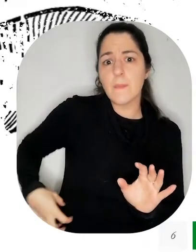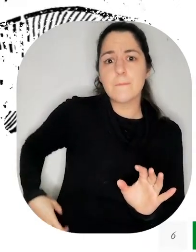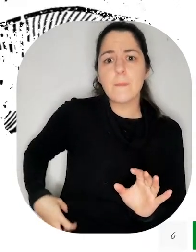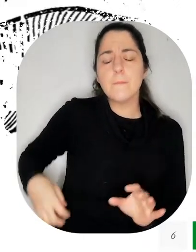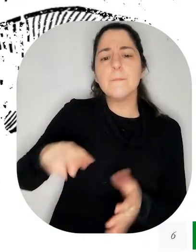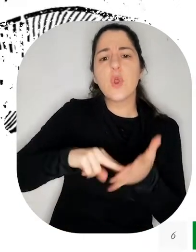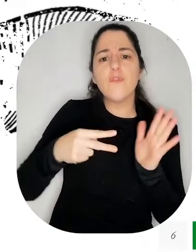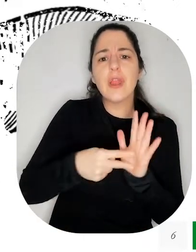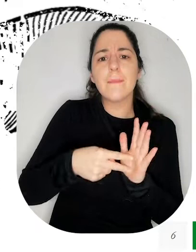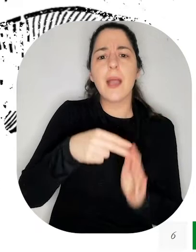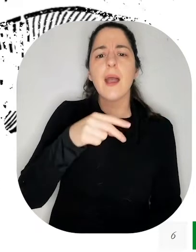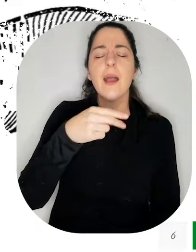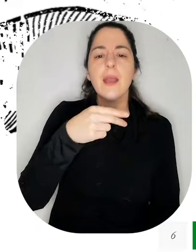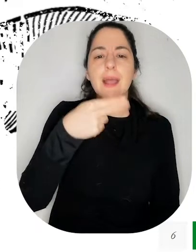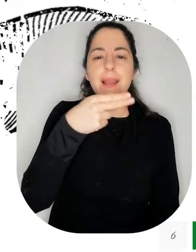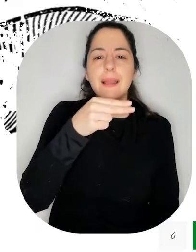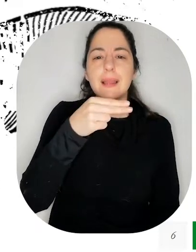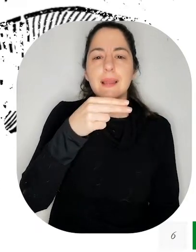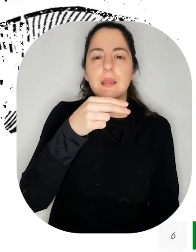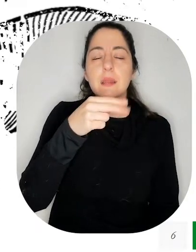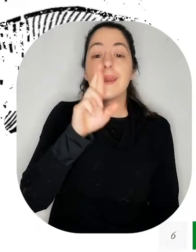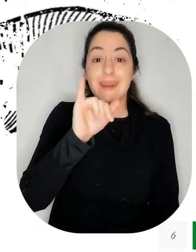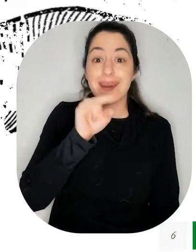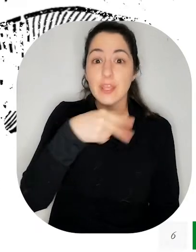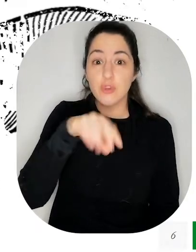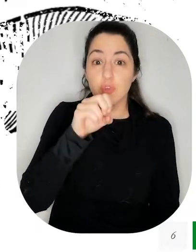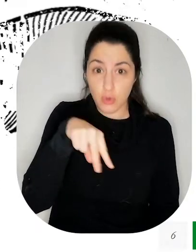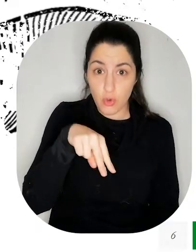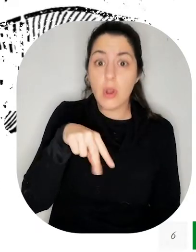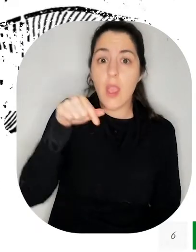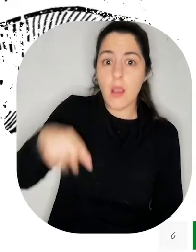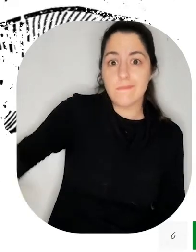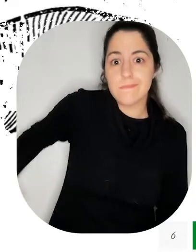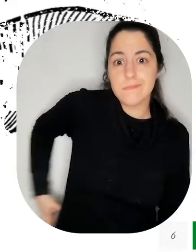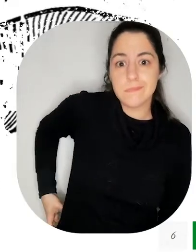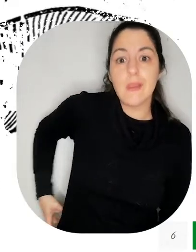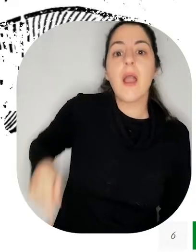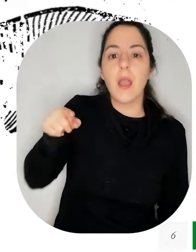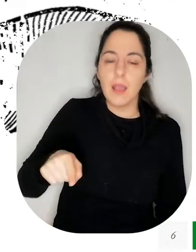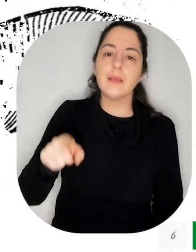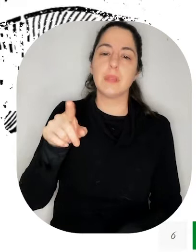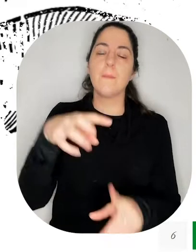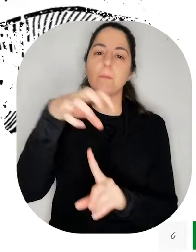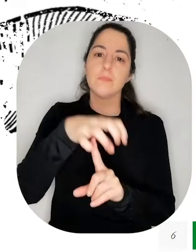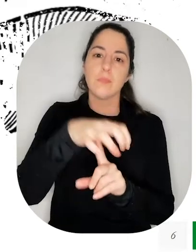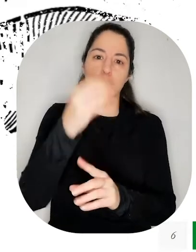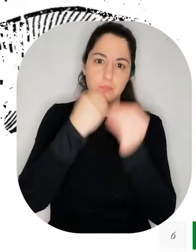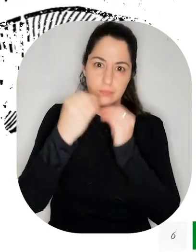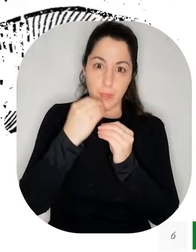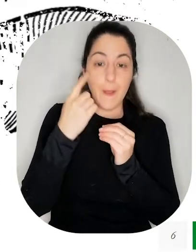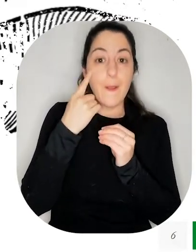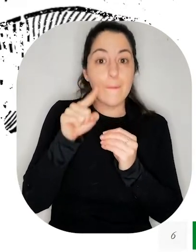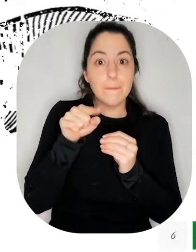deben ser bajas en proteína. En ese caso hay que retirar o bajar el consumo de varios alimentos, entre ellos